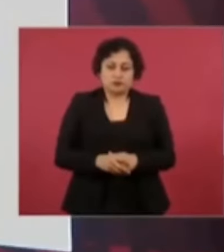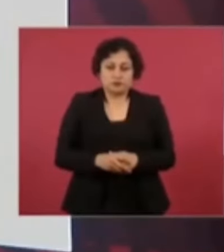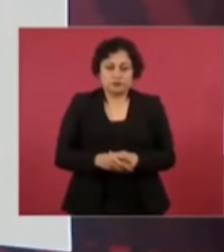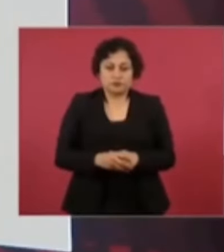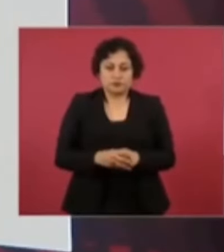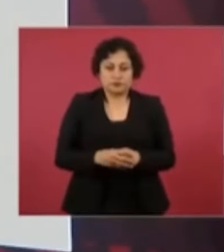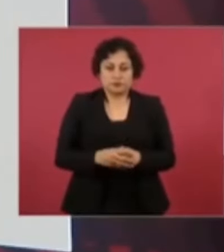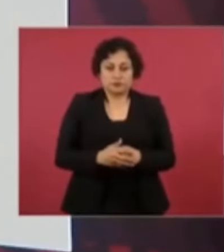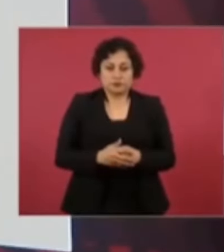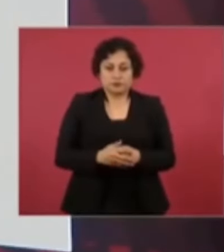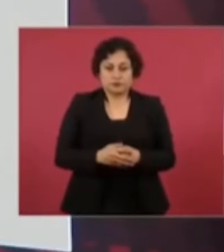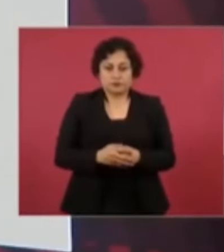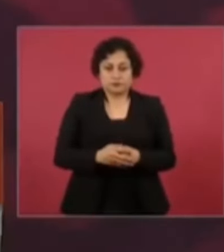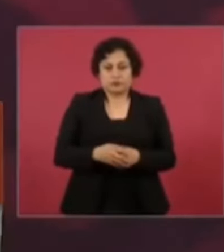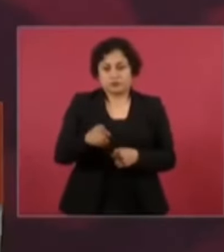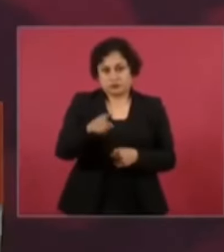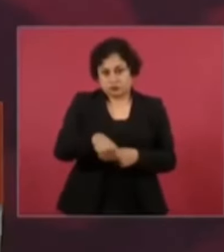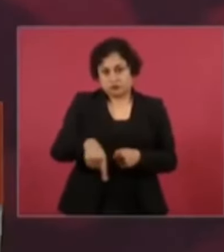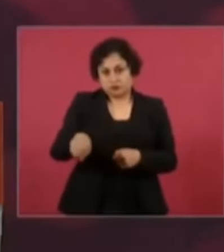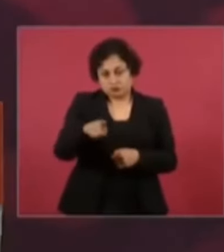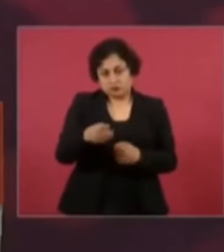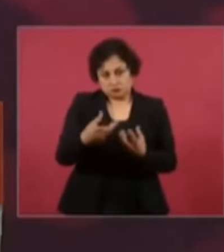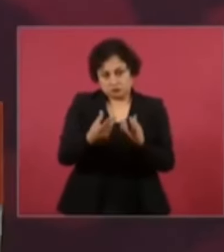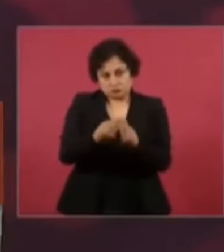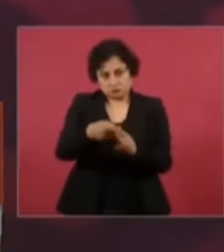Así con ustedes, sí.